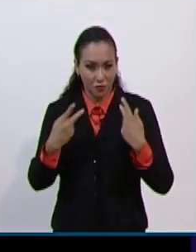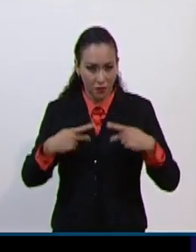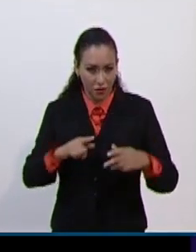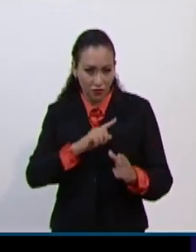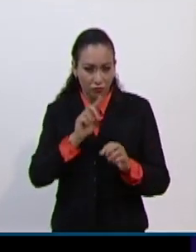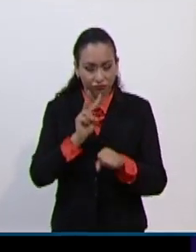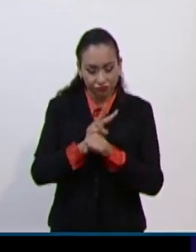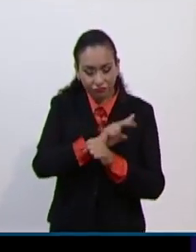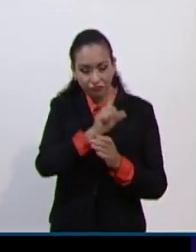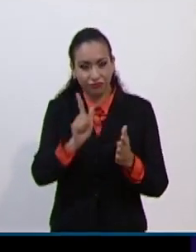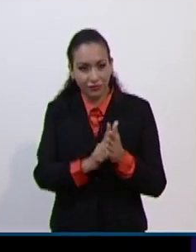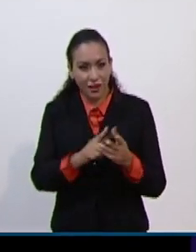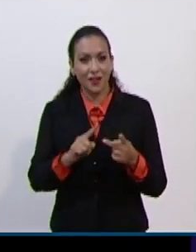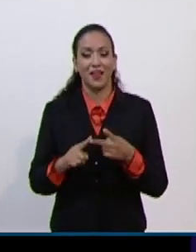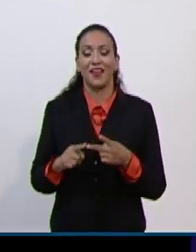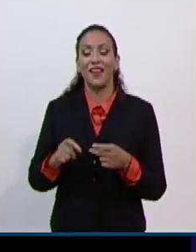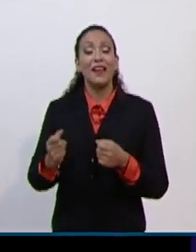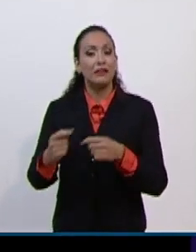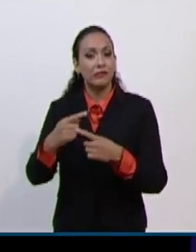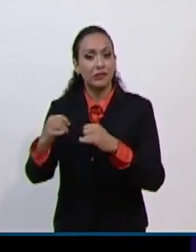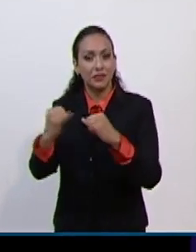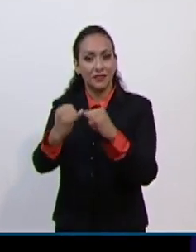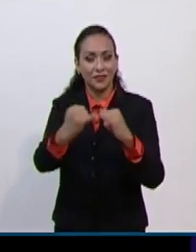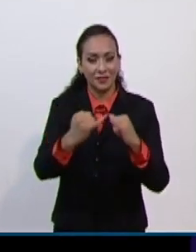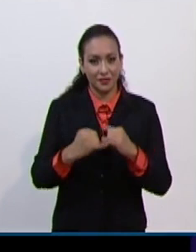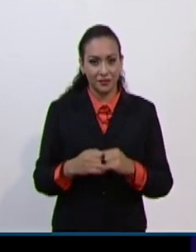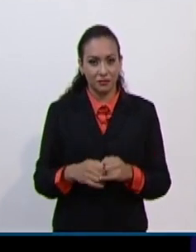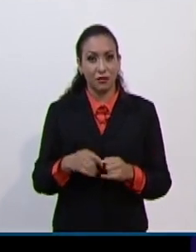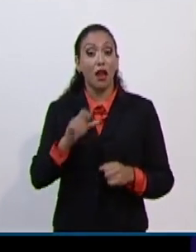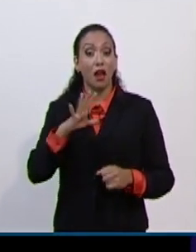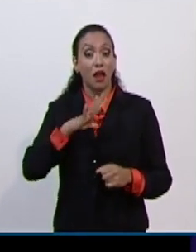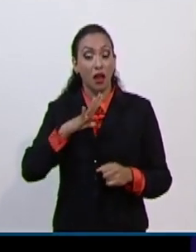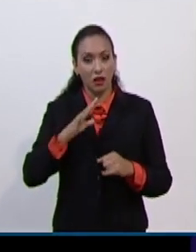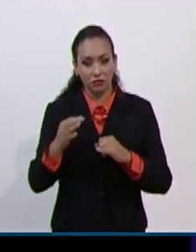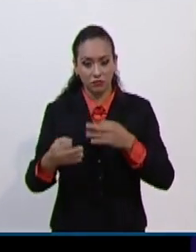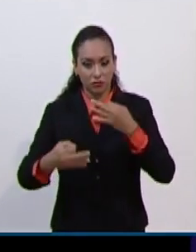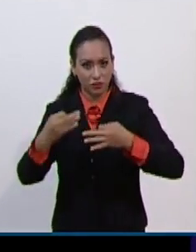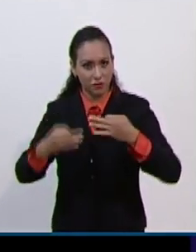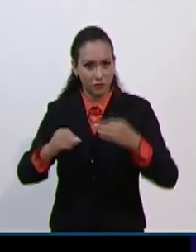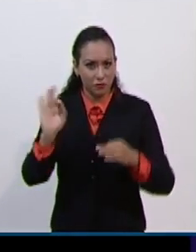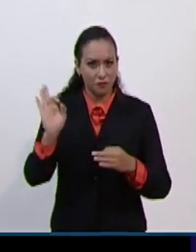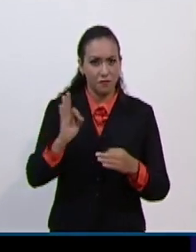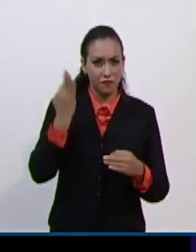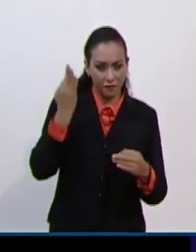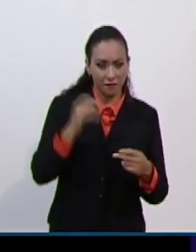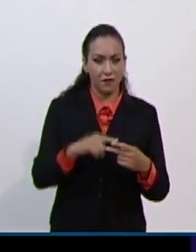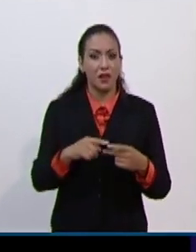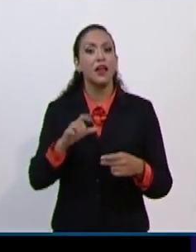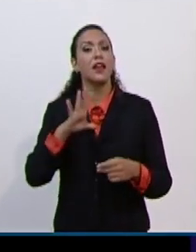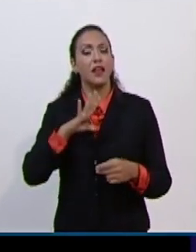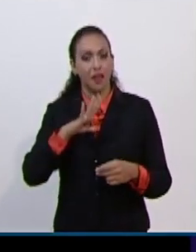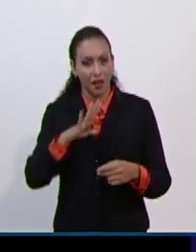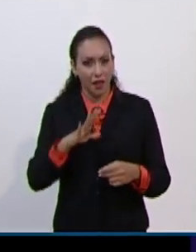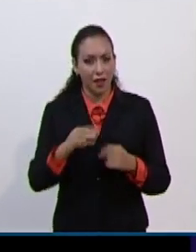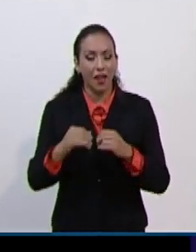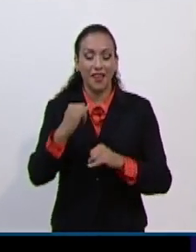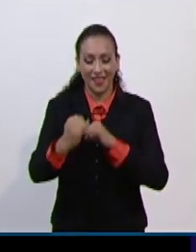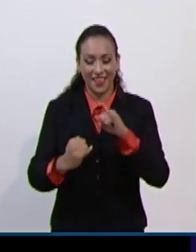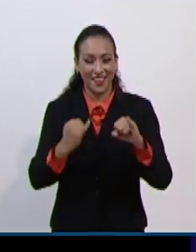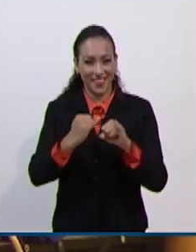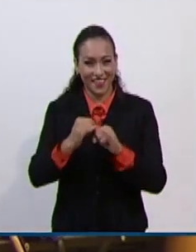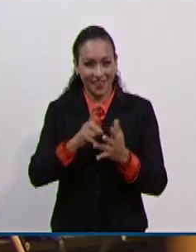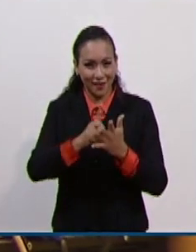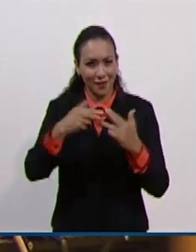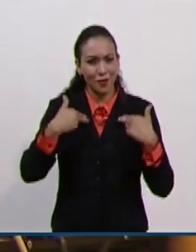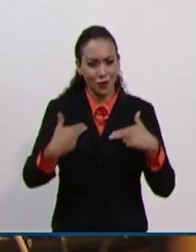tribunales colegiados, así como las sentencias destacadas de los tribunales laborales federales y de la Corte Interamericana de Derechos Humanos.